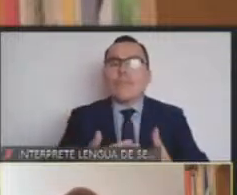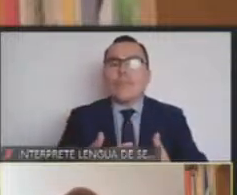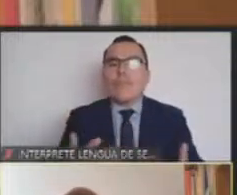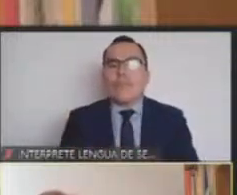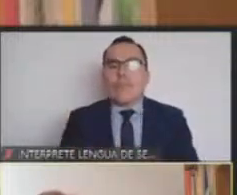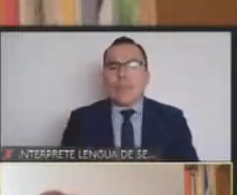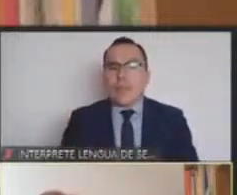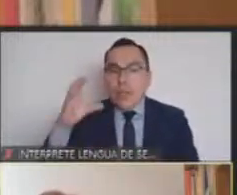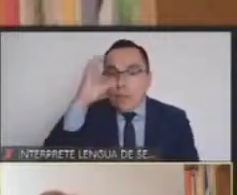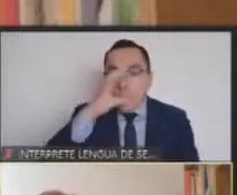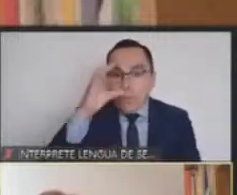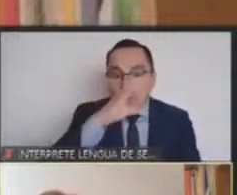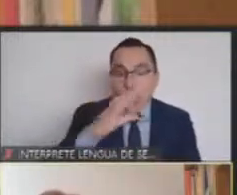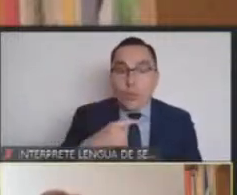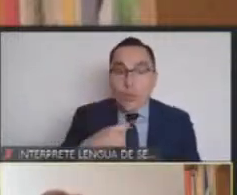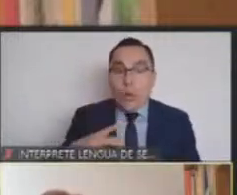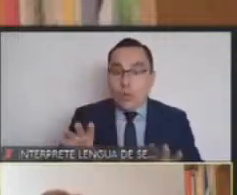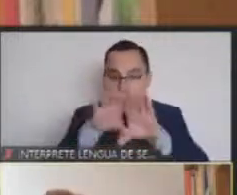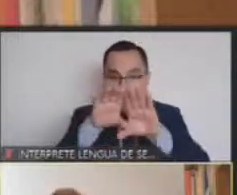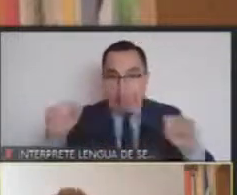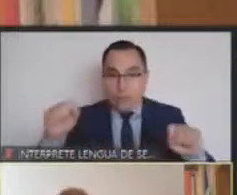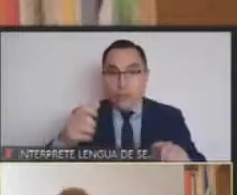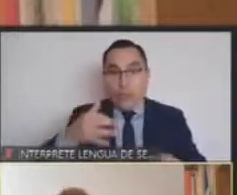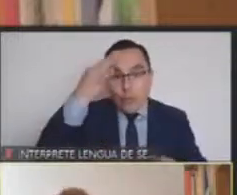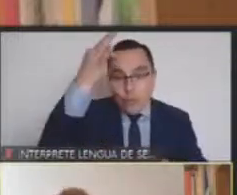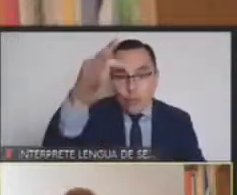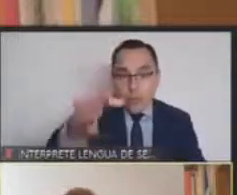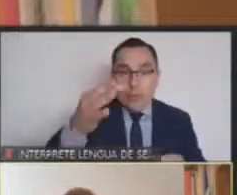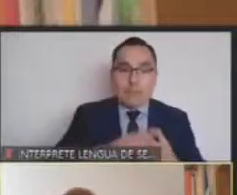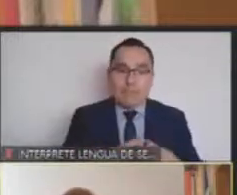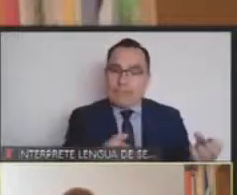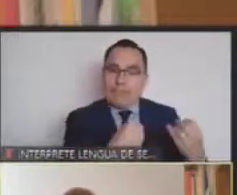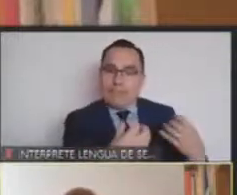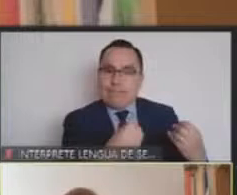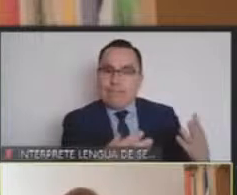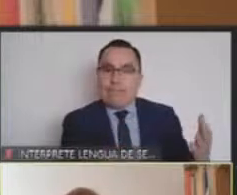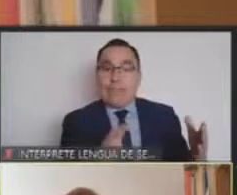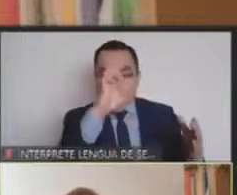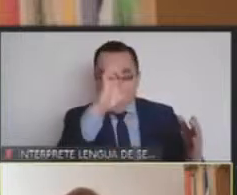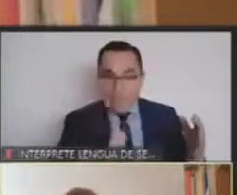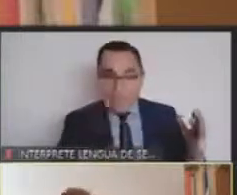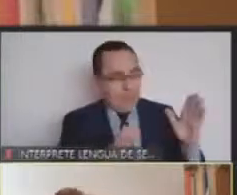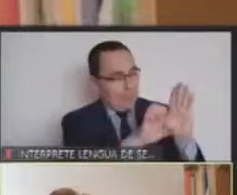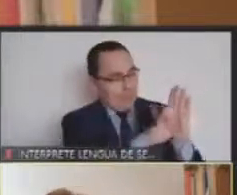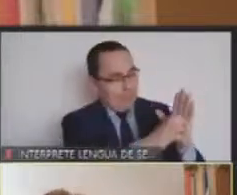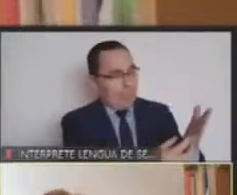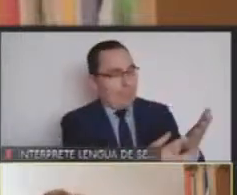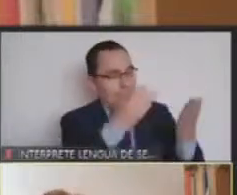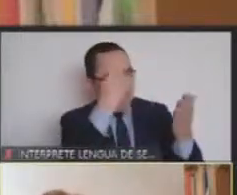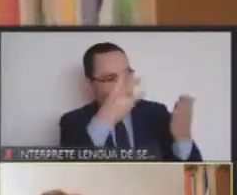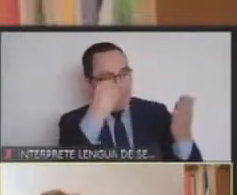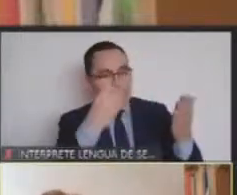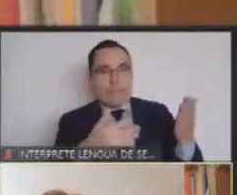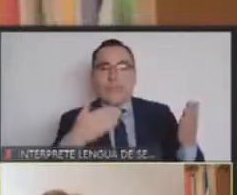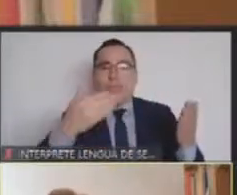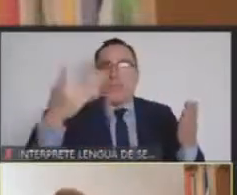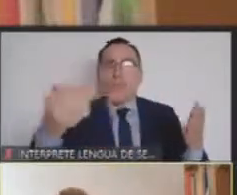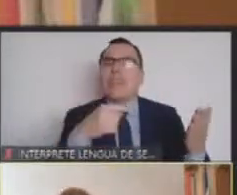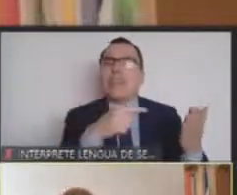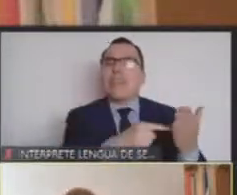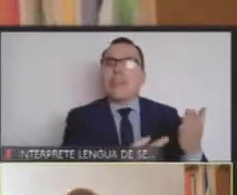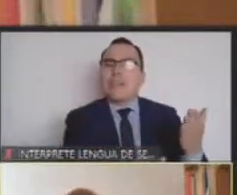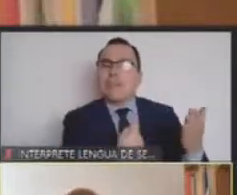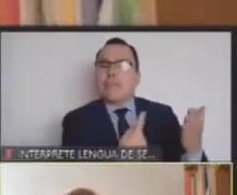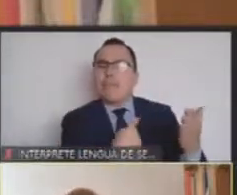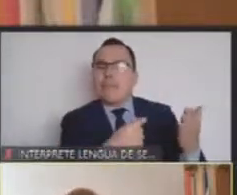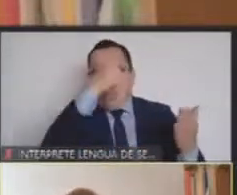buscar un compromiso de buena conducta futura en la que nosotros estamos conscientes que debemos aceptar. No está orientada a obtener una